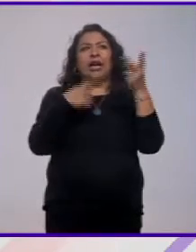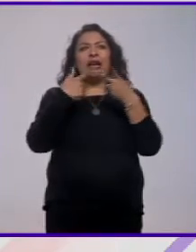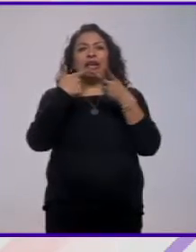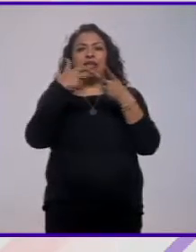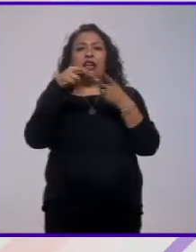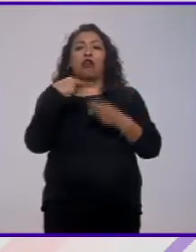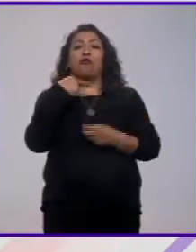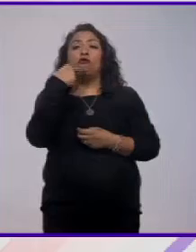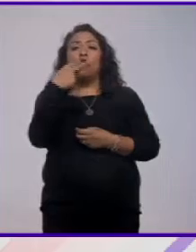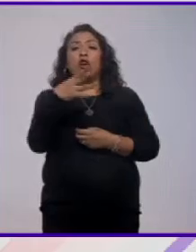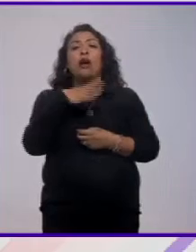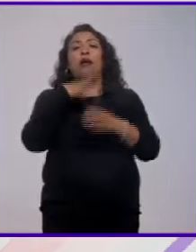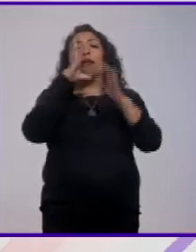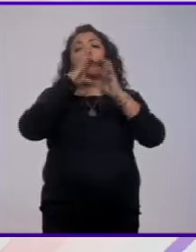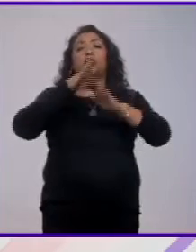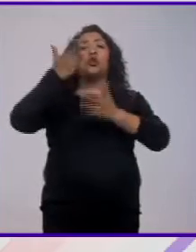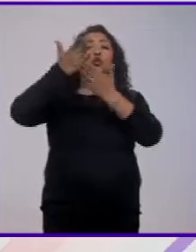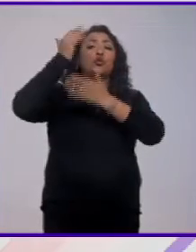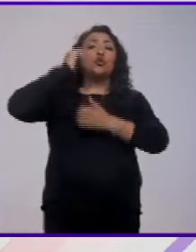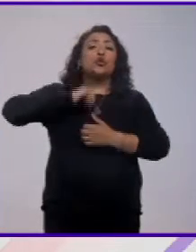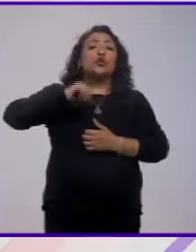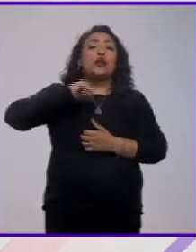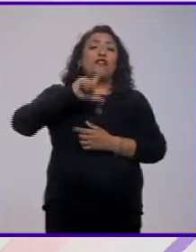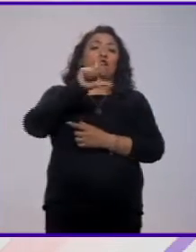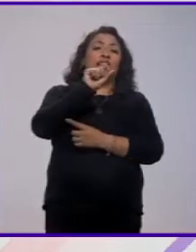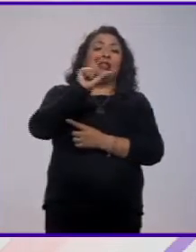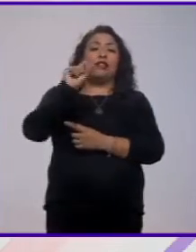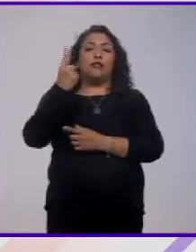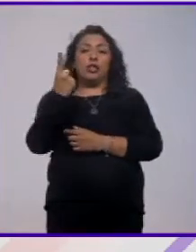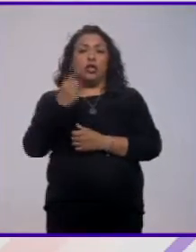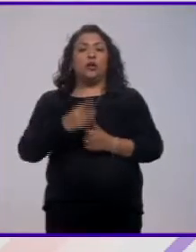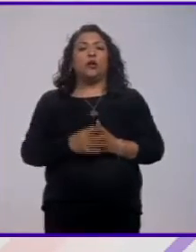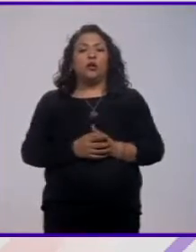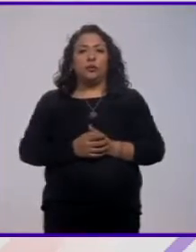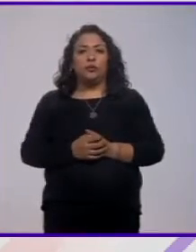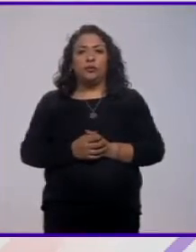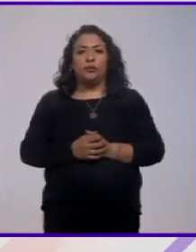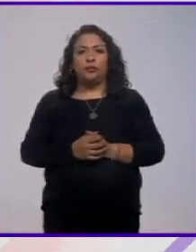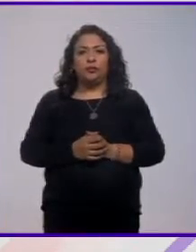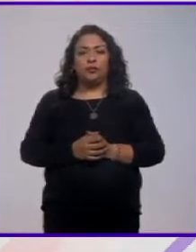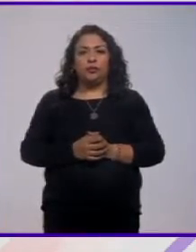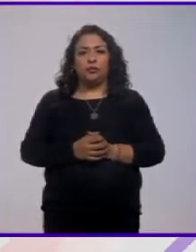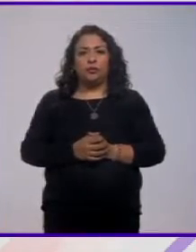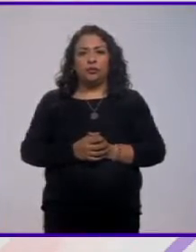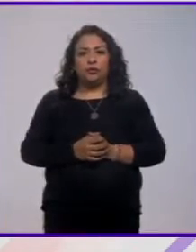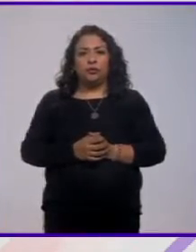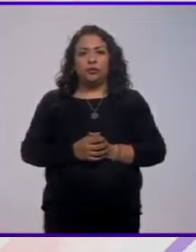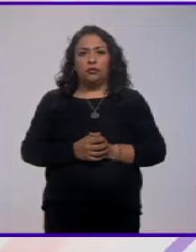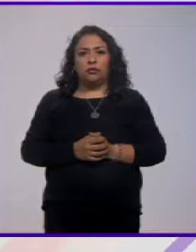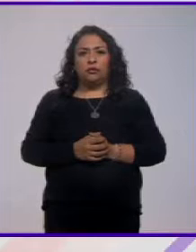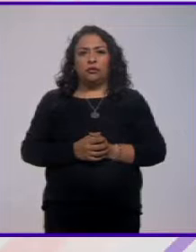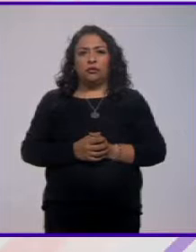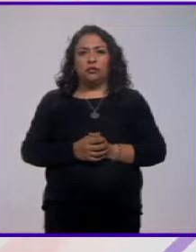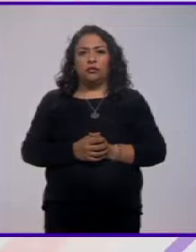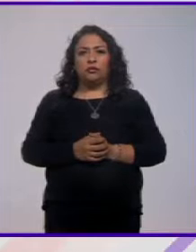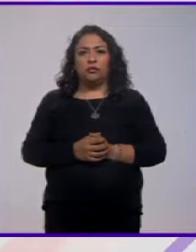voz interpretó temas del siglo XX y XXI. De muerte no las más y de